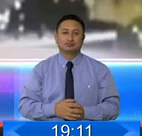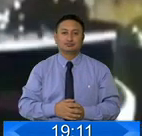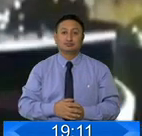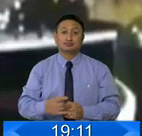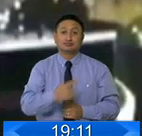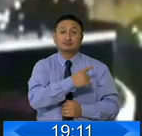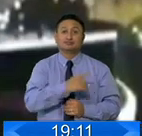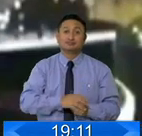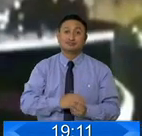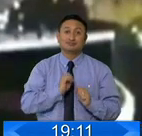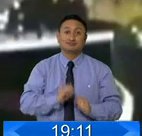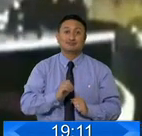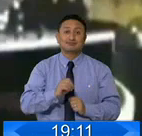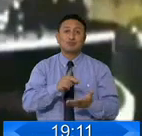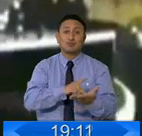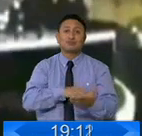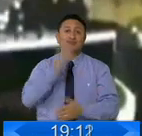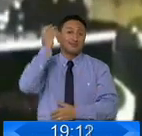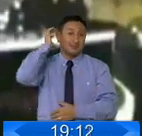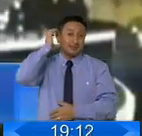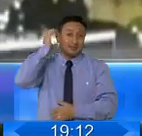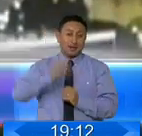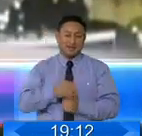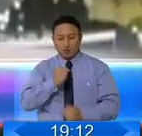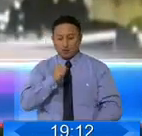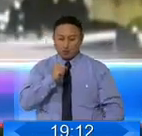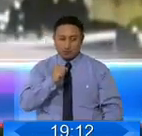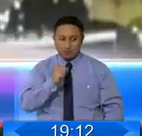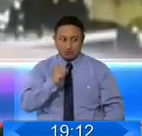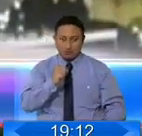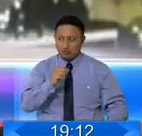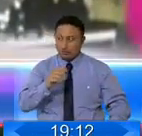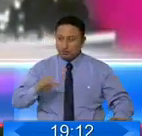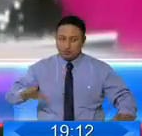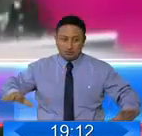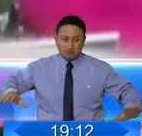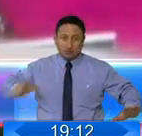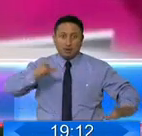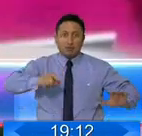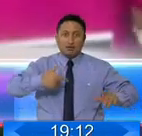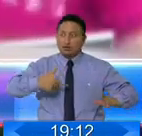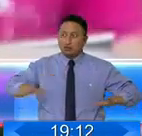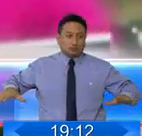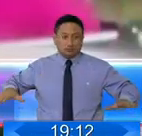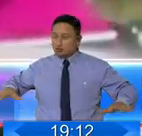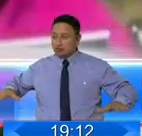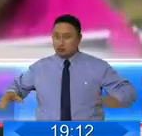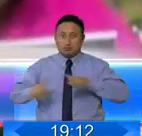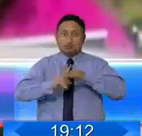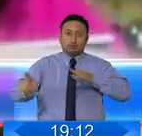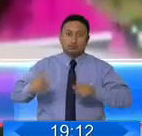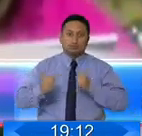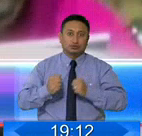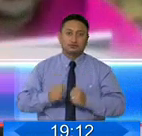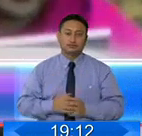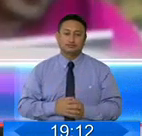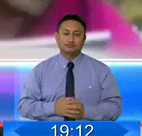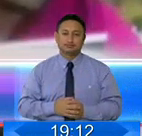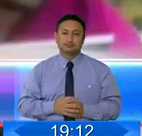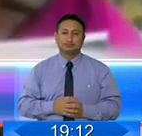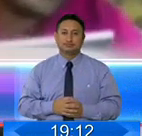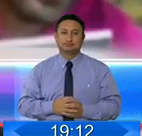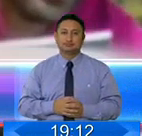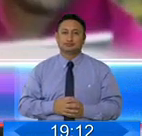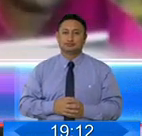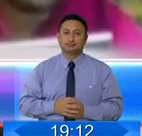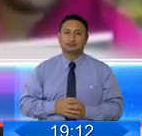La transmisión en vivo de un programa de radio en línea tuvo que ser interrumpida, pues el locutor no pudo evitar la sorpresa y el susto. ¡Ay, ay,